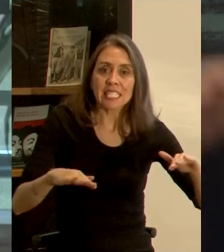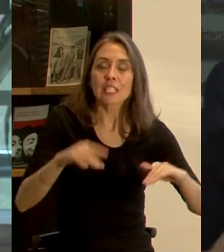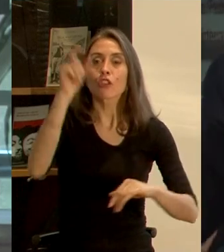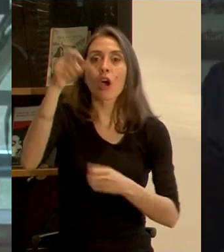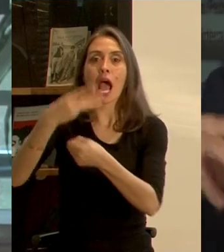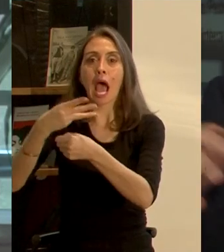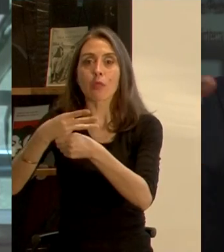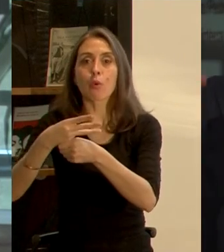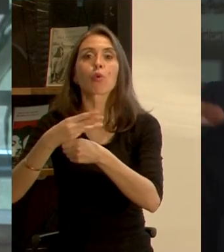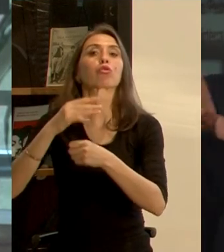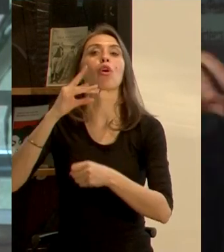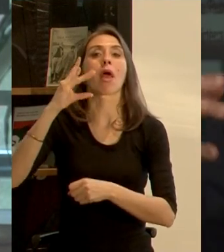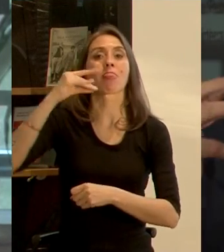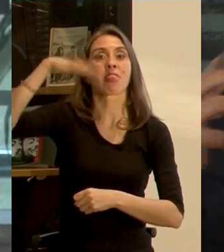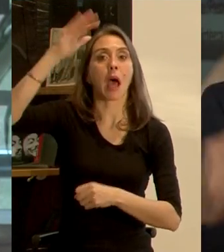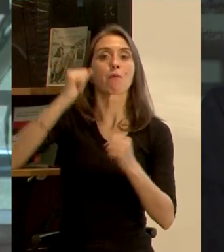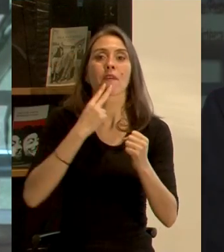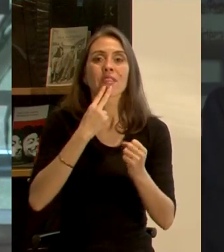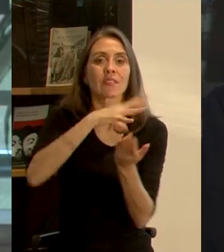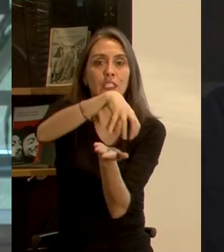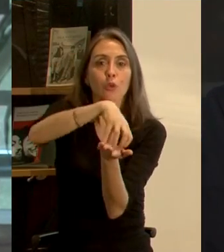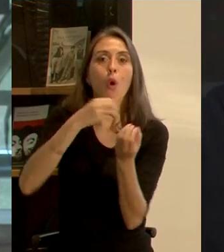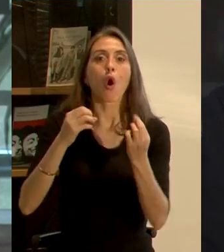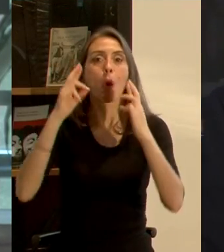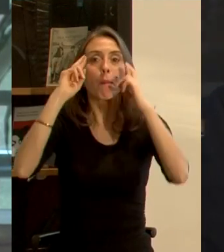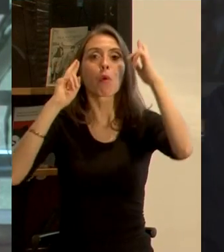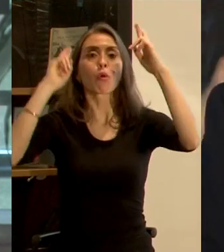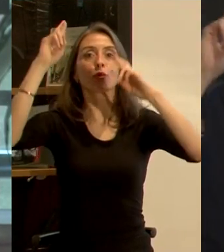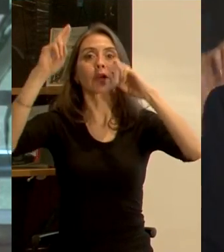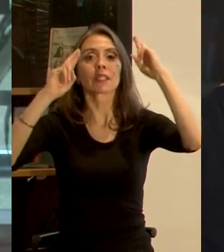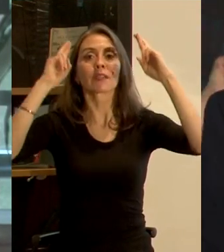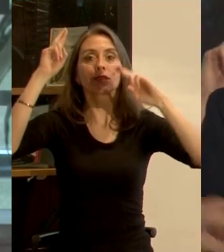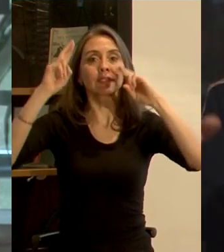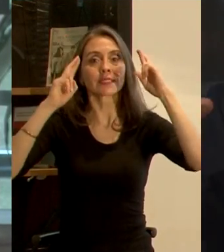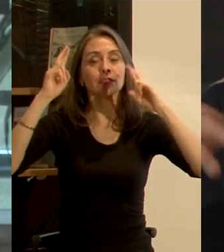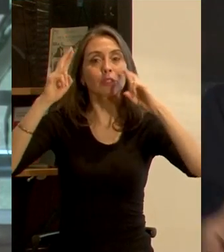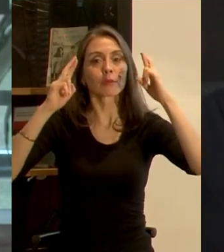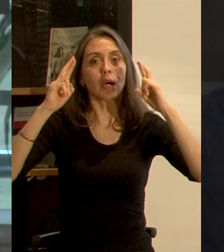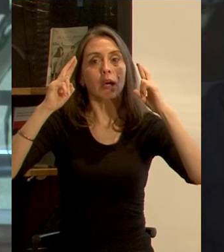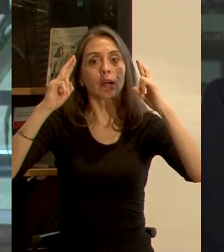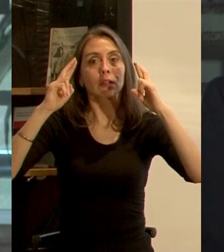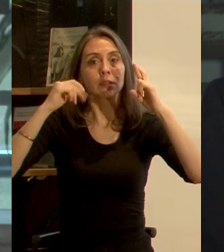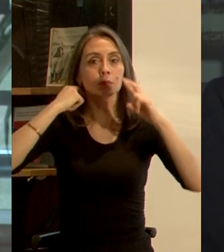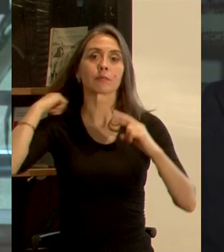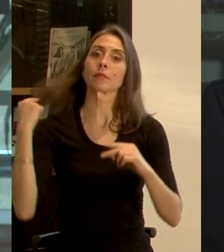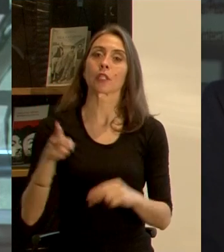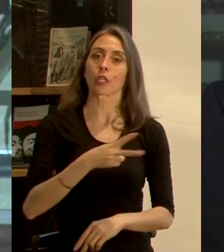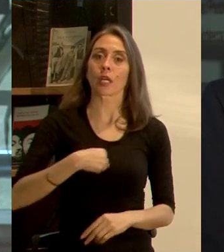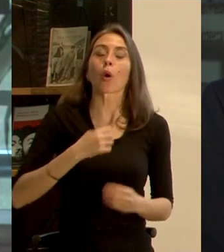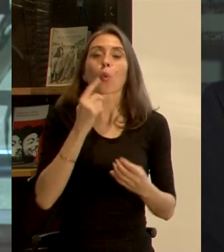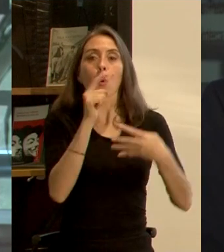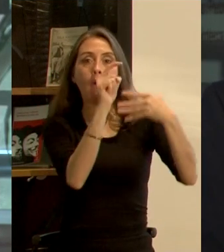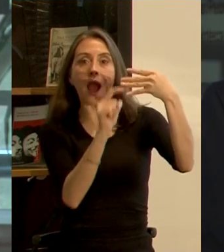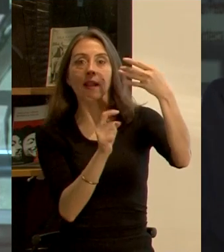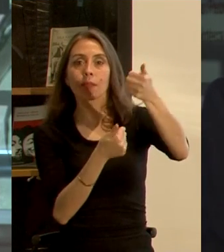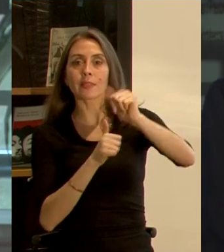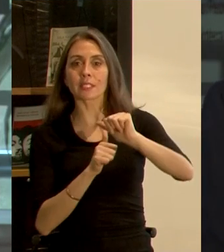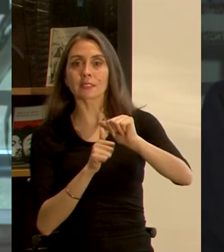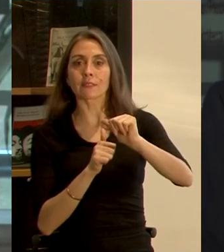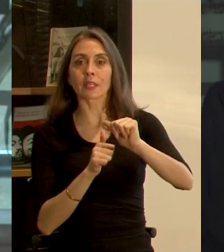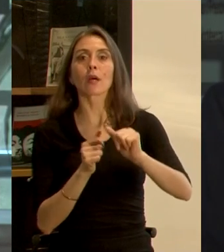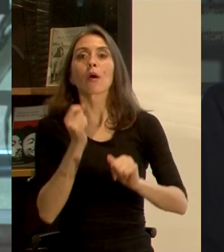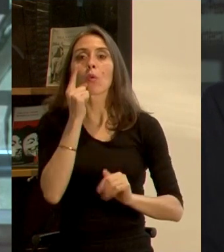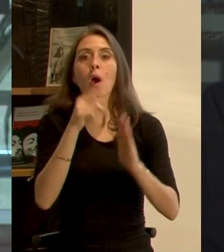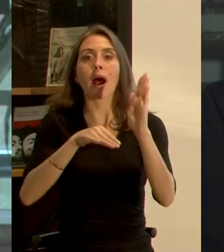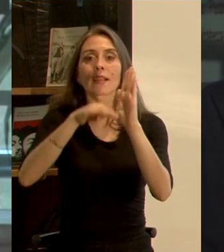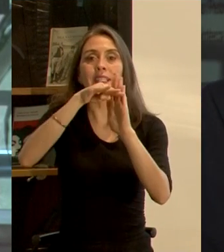niño en una ciudad, puede vivir un adulto mayor. O sea, ¿cómo reflexionamos respecto a cuáles son los desafíos que tenemos y cuál es el